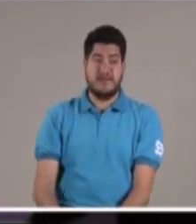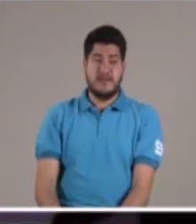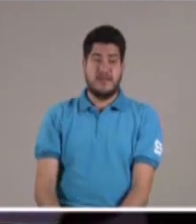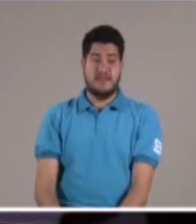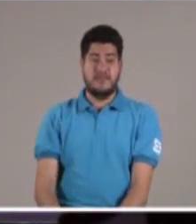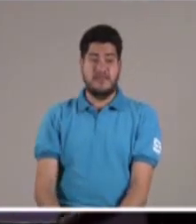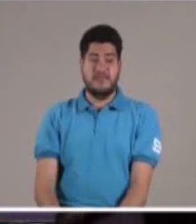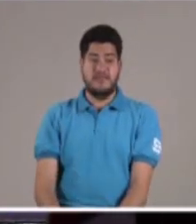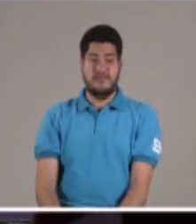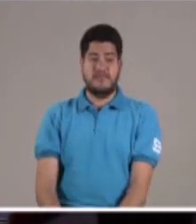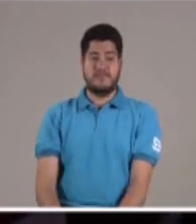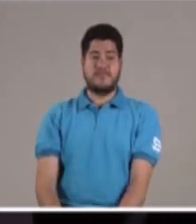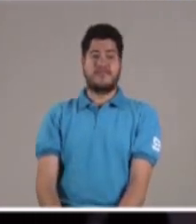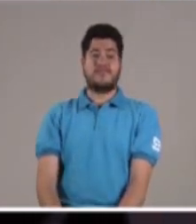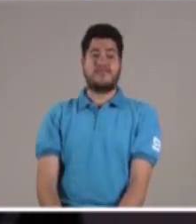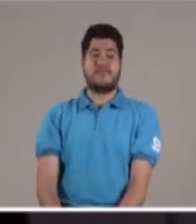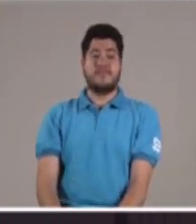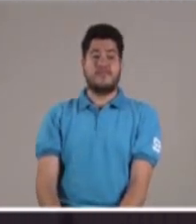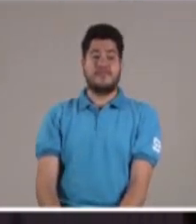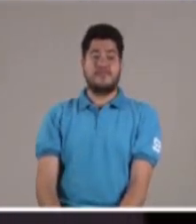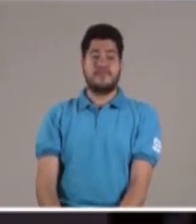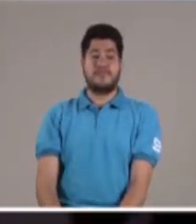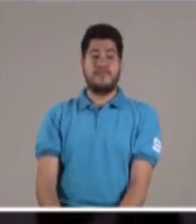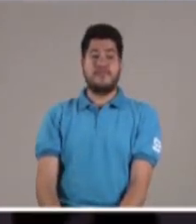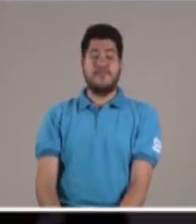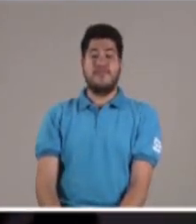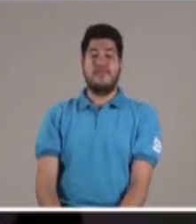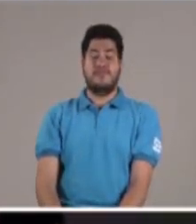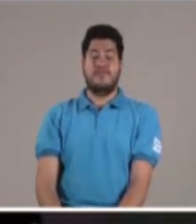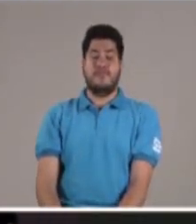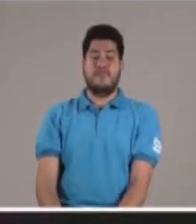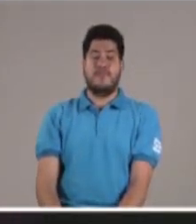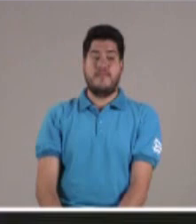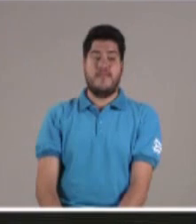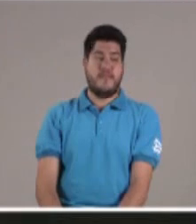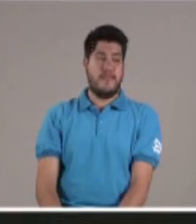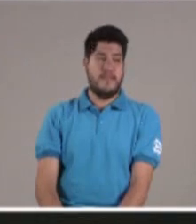erudita los de la foto